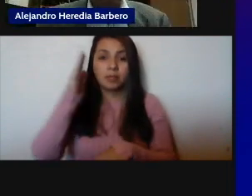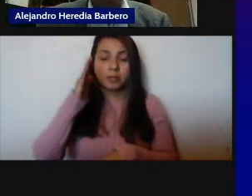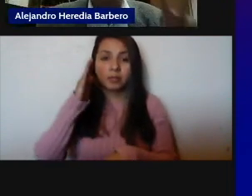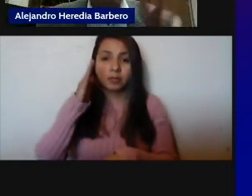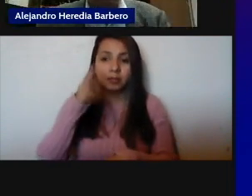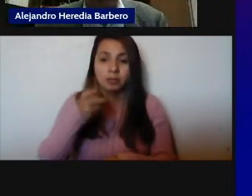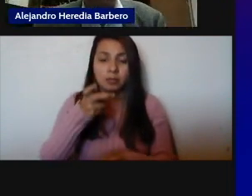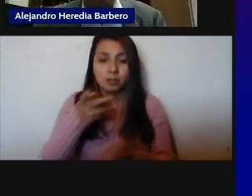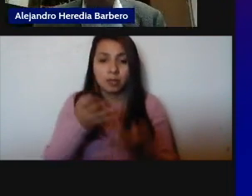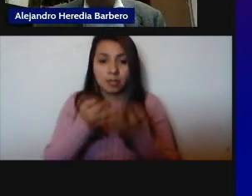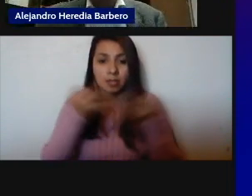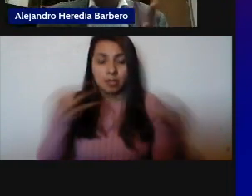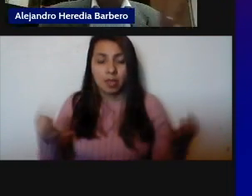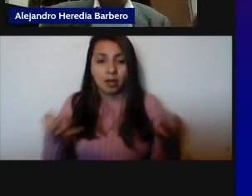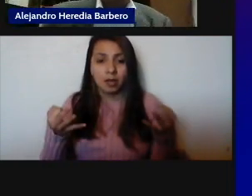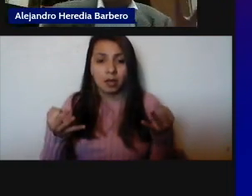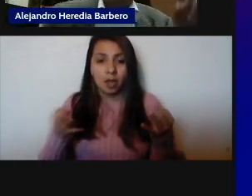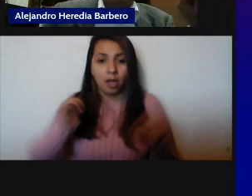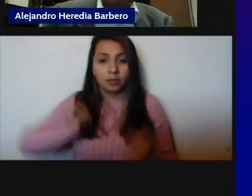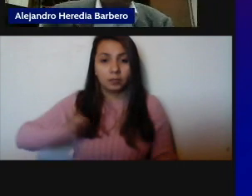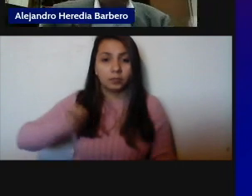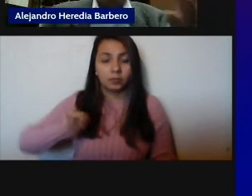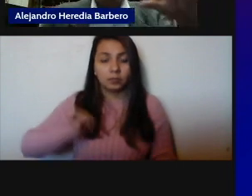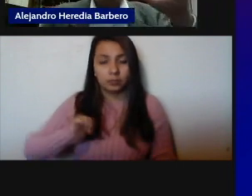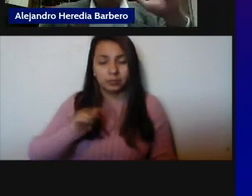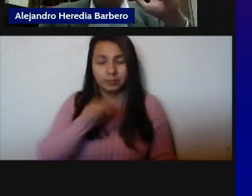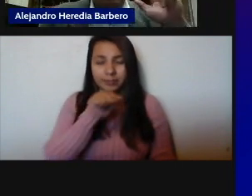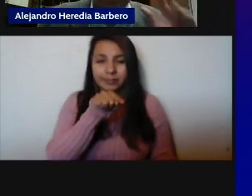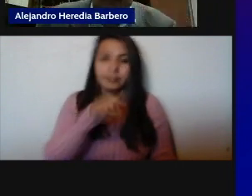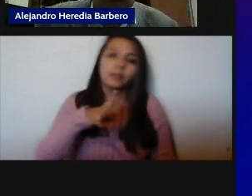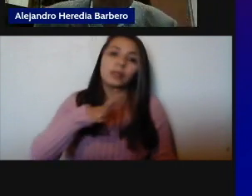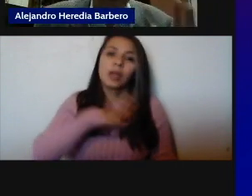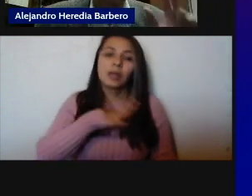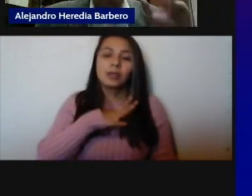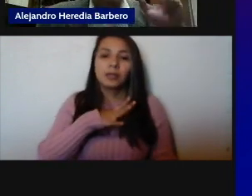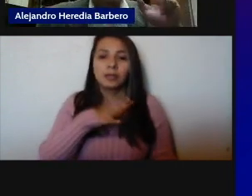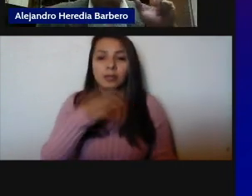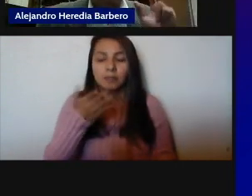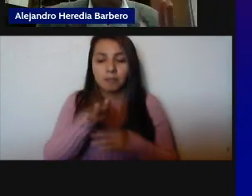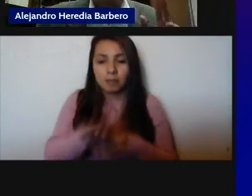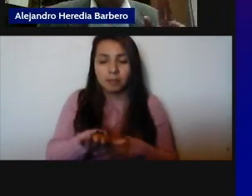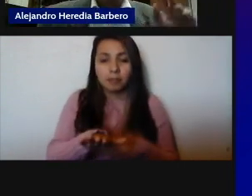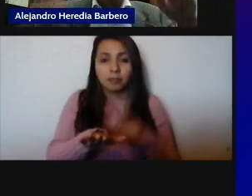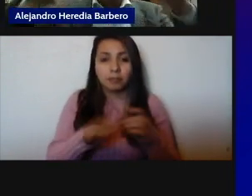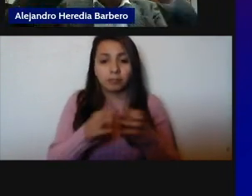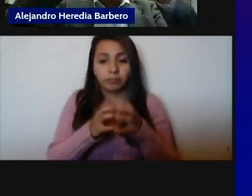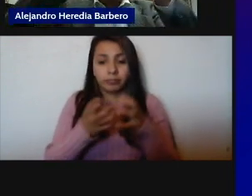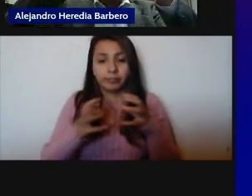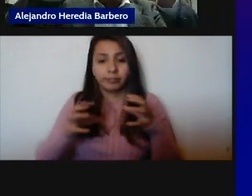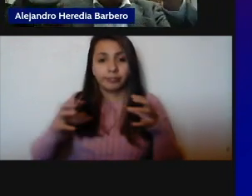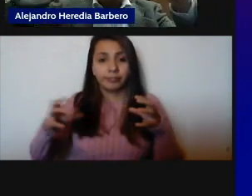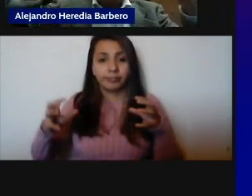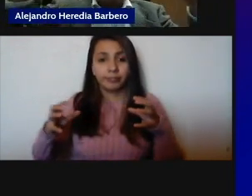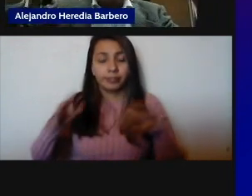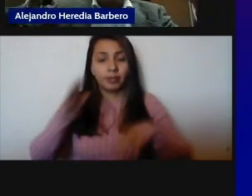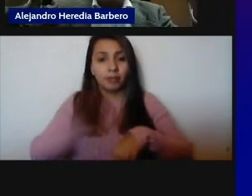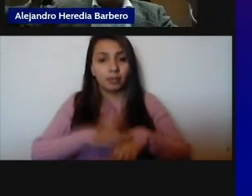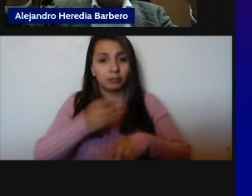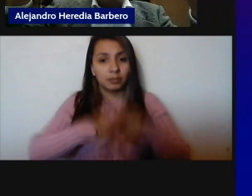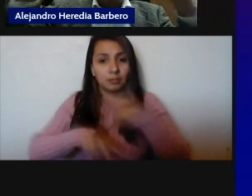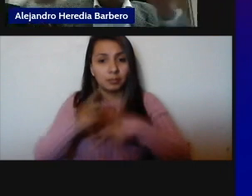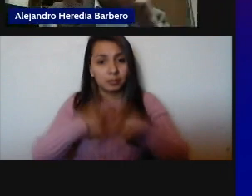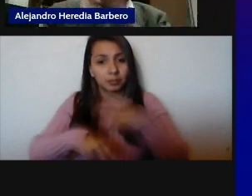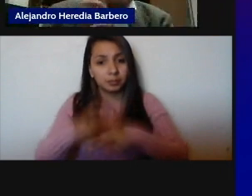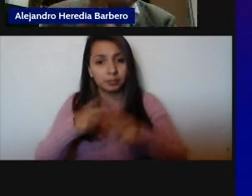de evolución molecular en un escenario de tierra primitiva, tenemos el segundo paso, es decir, el aumento de la